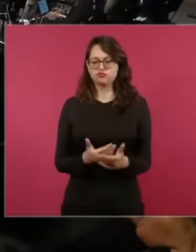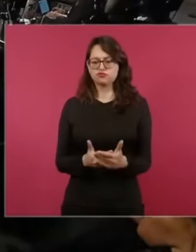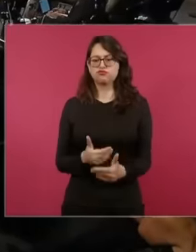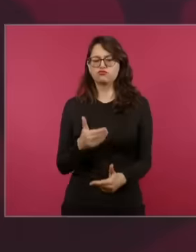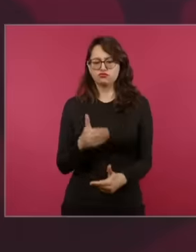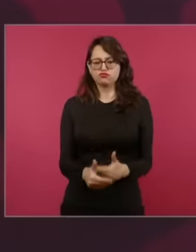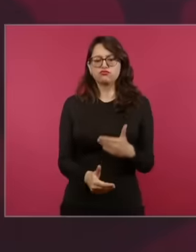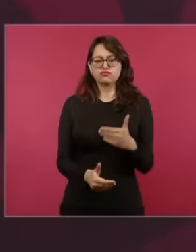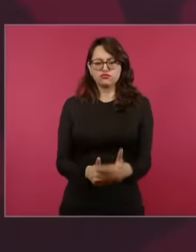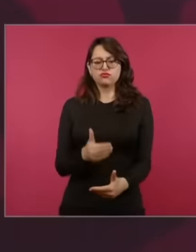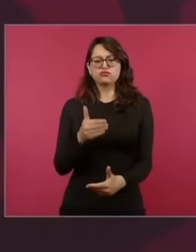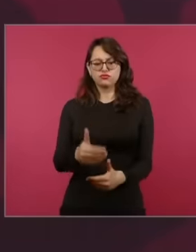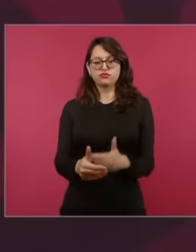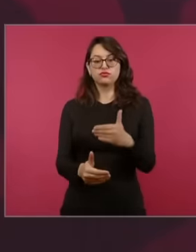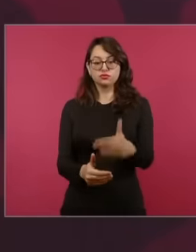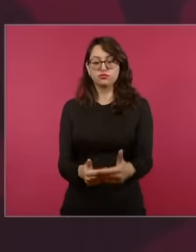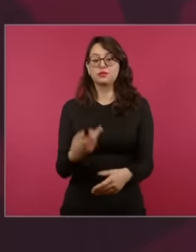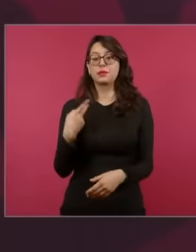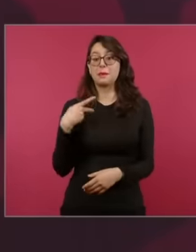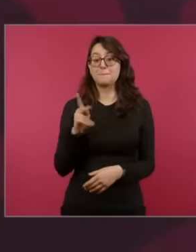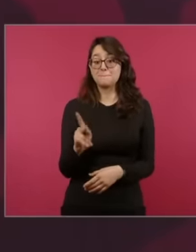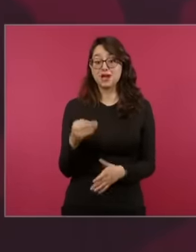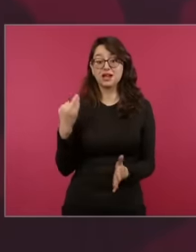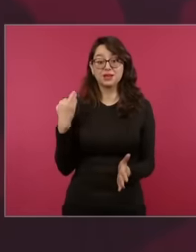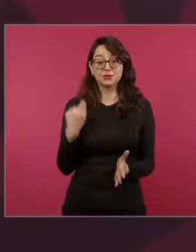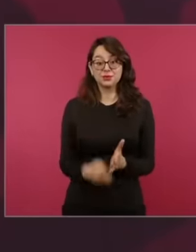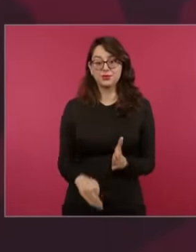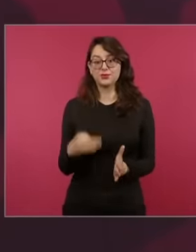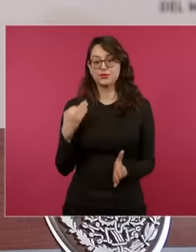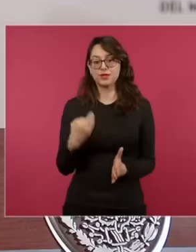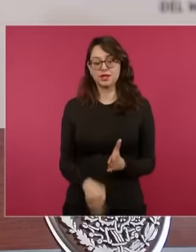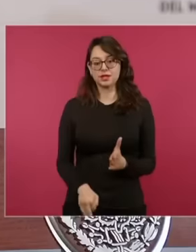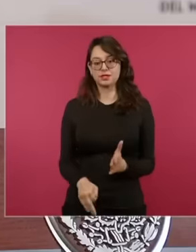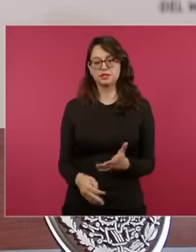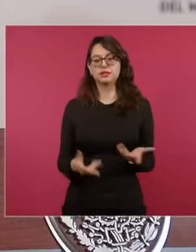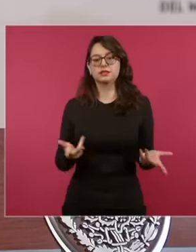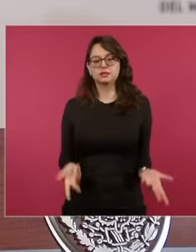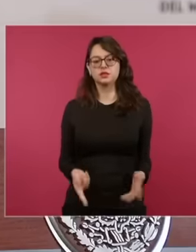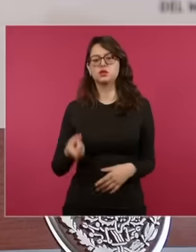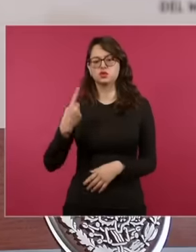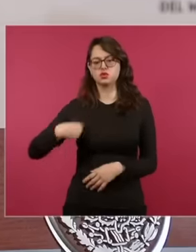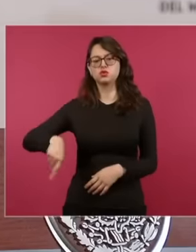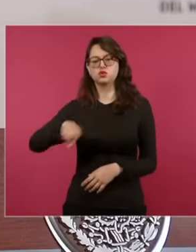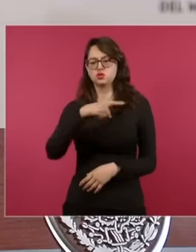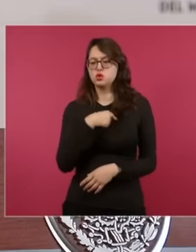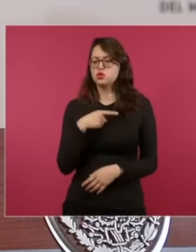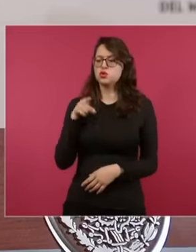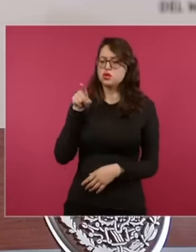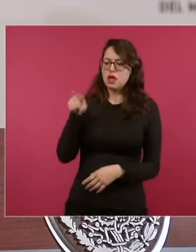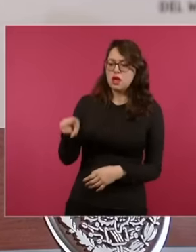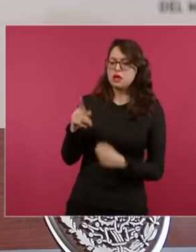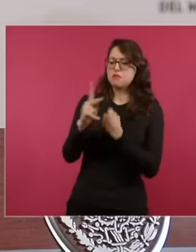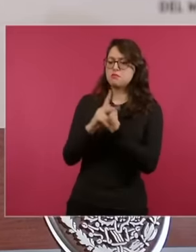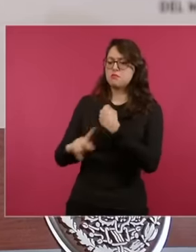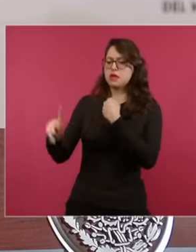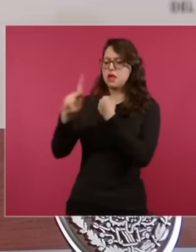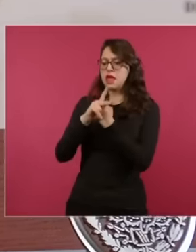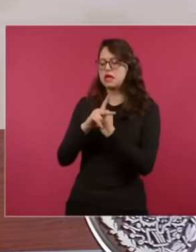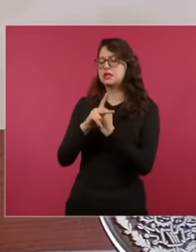con todos los apoyos que se brindan a países de Centroamérica y del Caribe. Nada